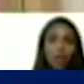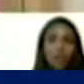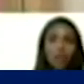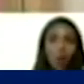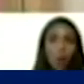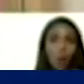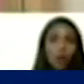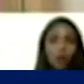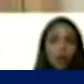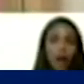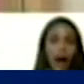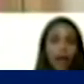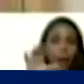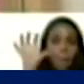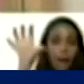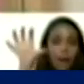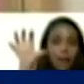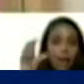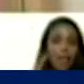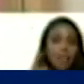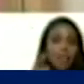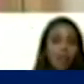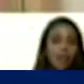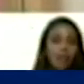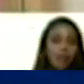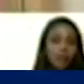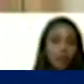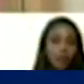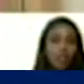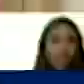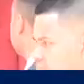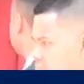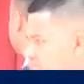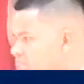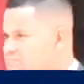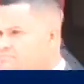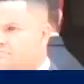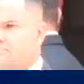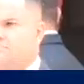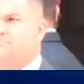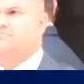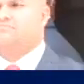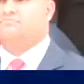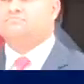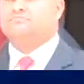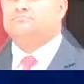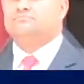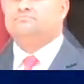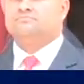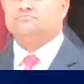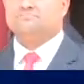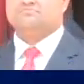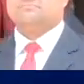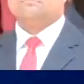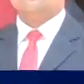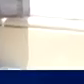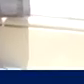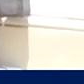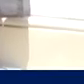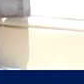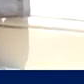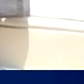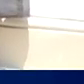Estados Unidos, a través del secretario de Estado Mike Pompeo, anunció que dicho país está dispuesto a suspender